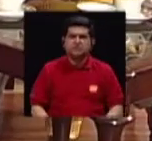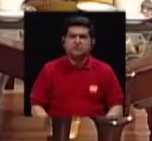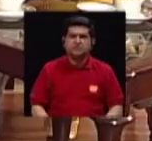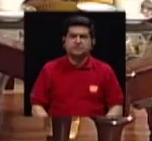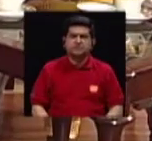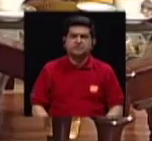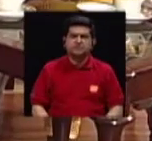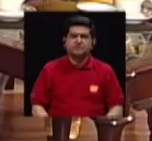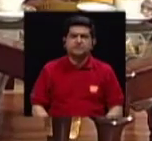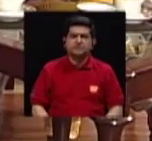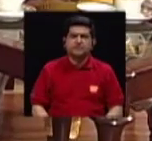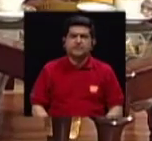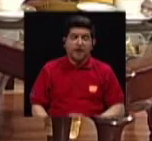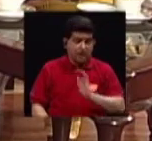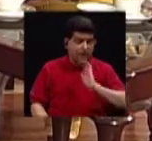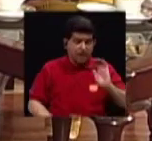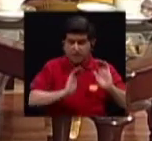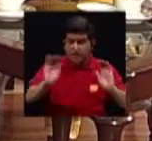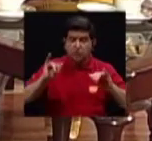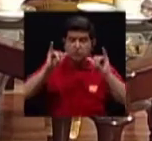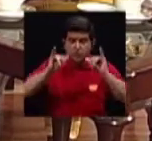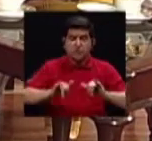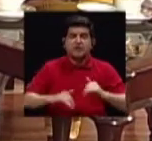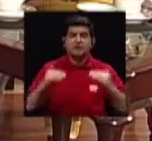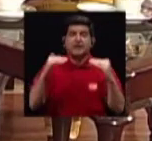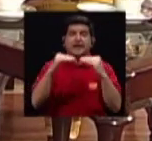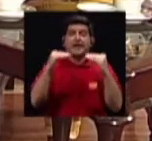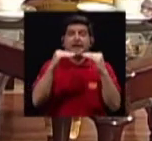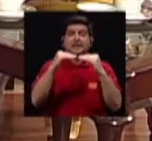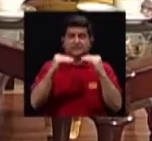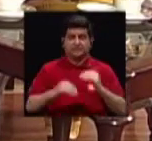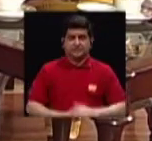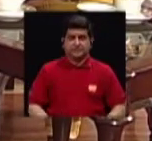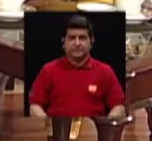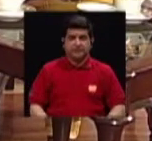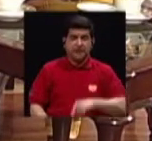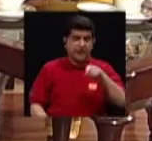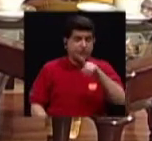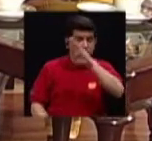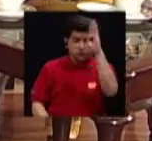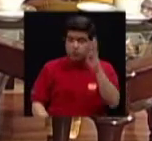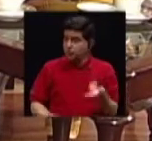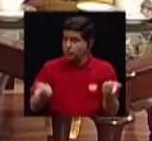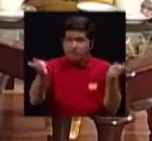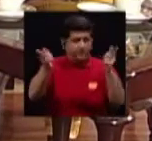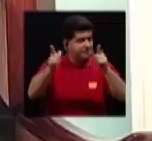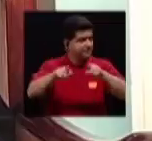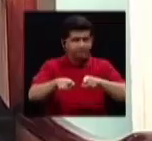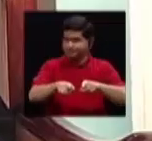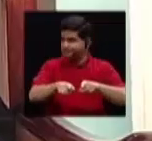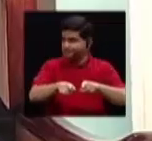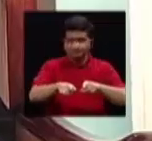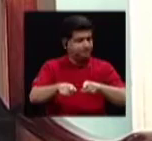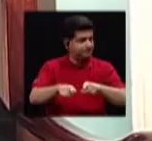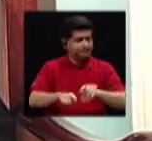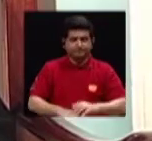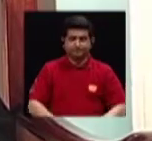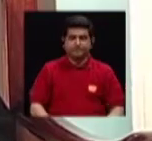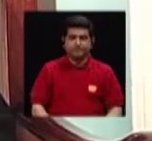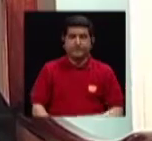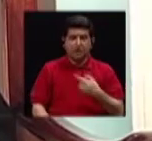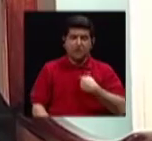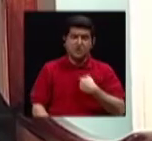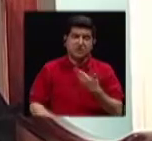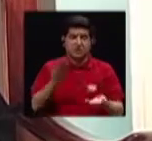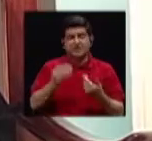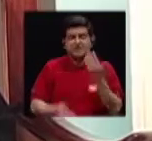bueno, que los niños puedan mantener su estatus, cosa que nunca, uh-huh, se da. Uh-huh. Ahí sí, puedo sonar